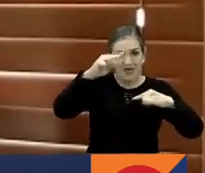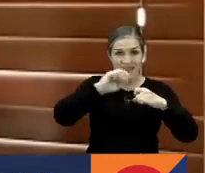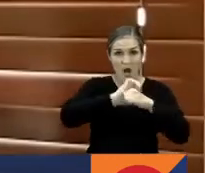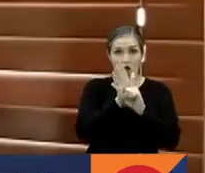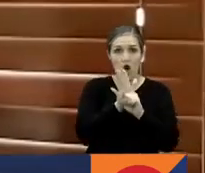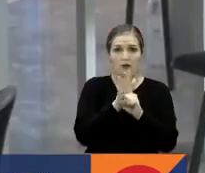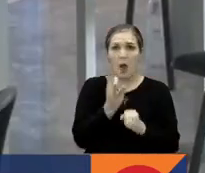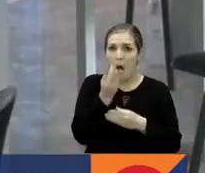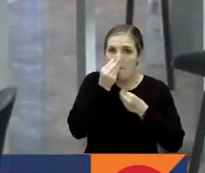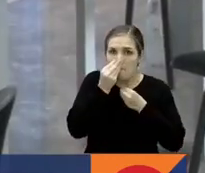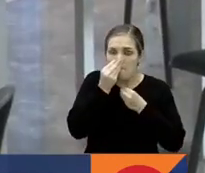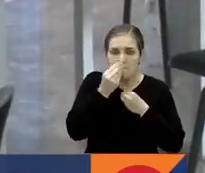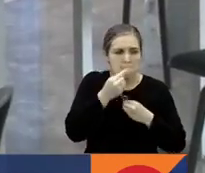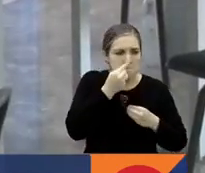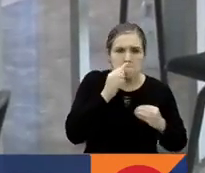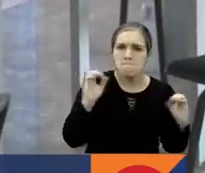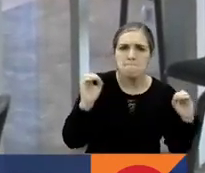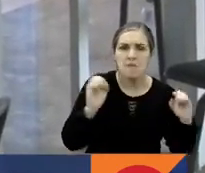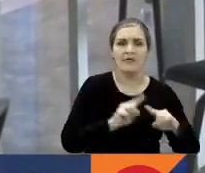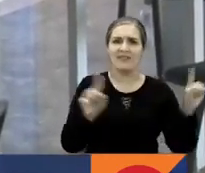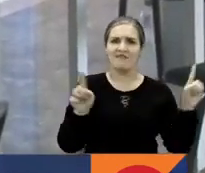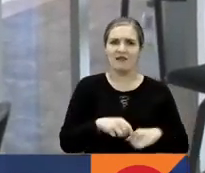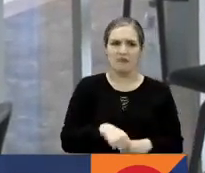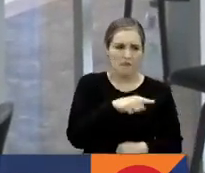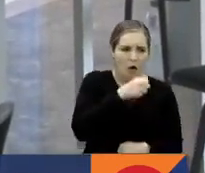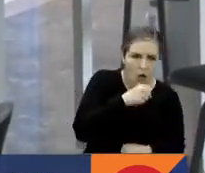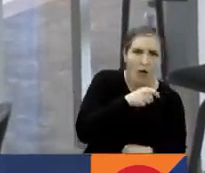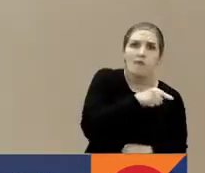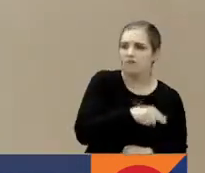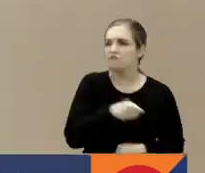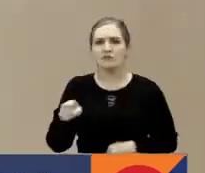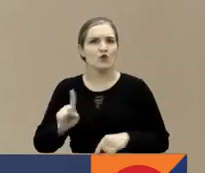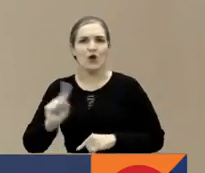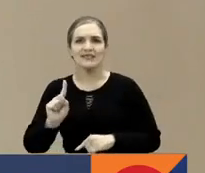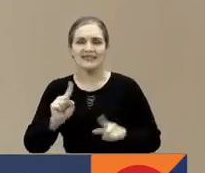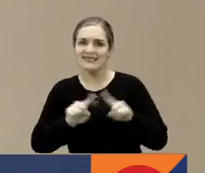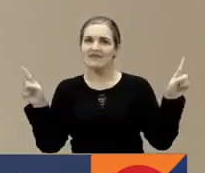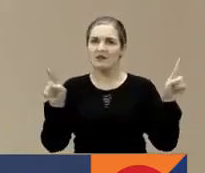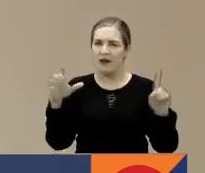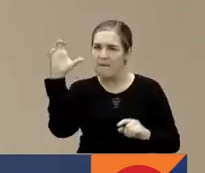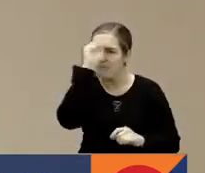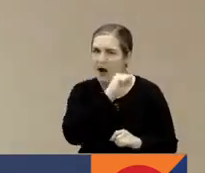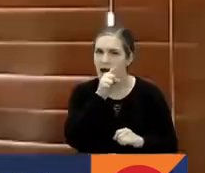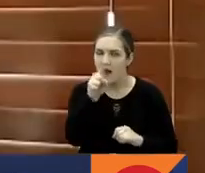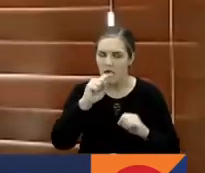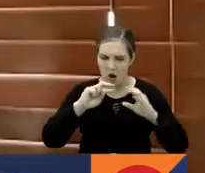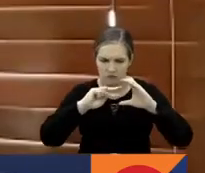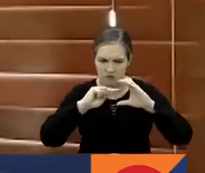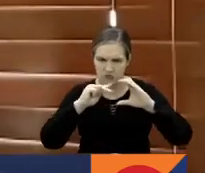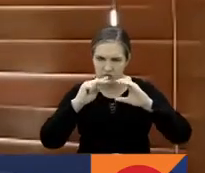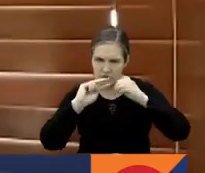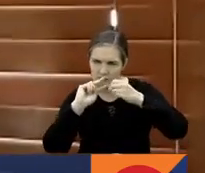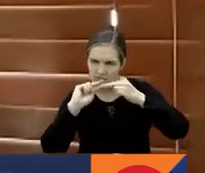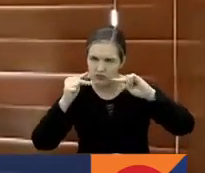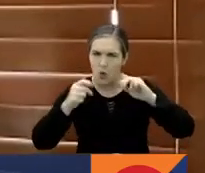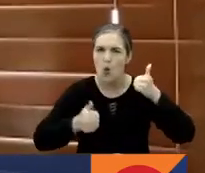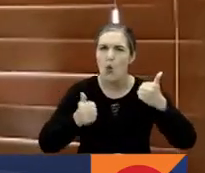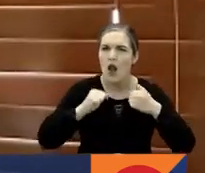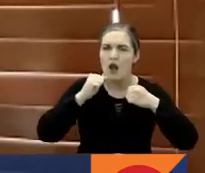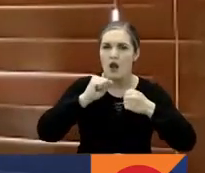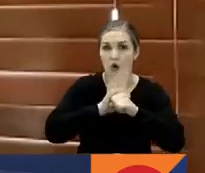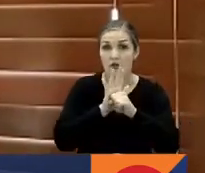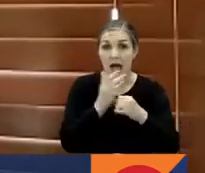frecuente. Puede haber fiebre. La vacunación y el autocuidado son las claves principales frente a la circulación de esta nueva variante. Las vacunas actuales son